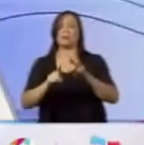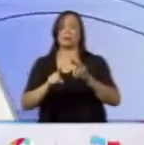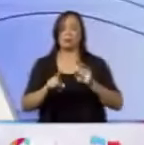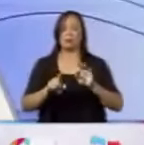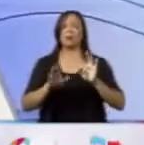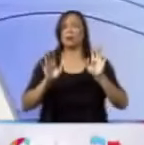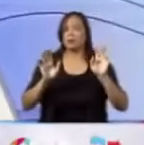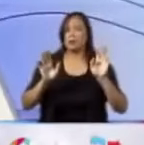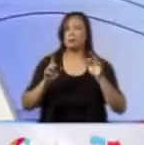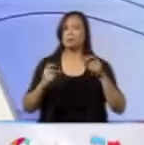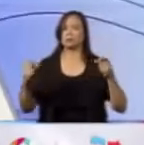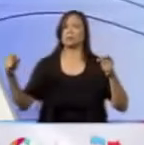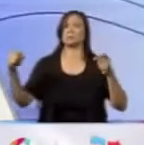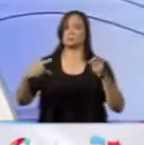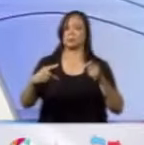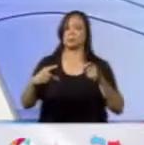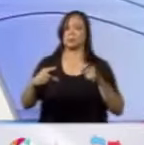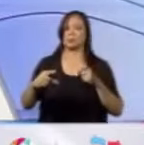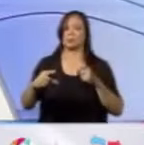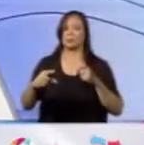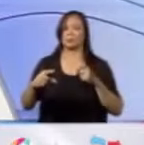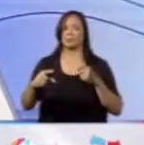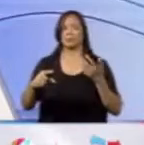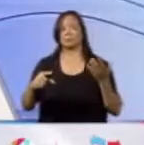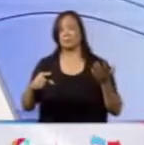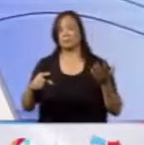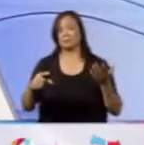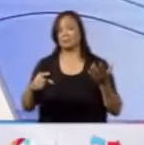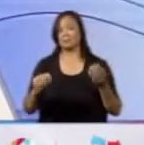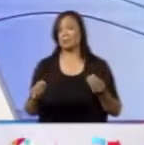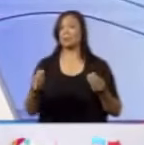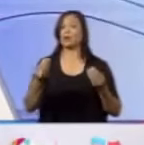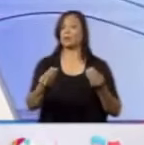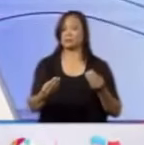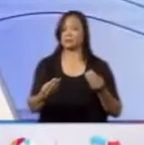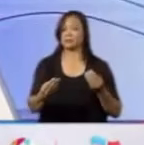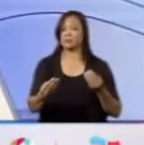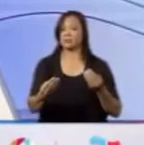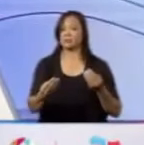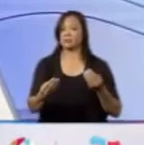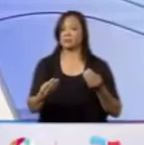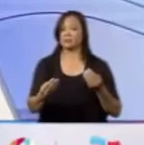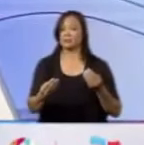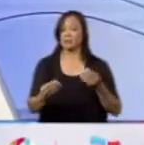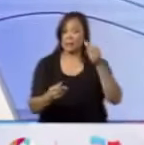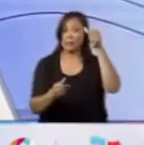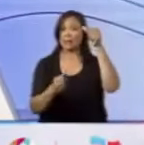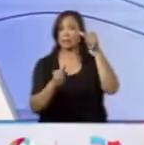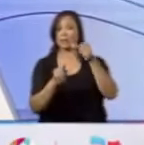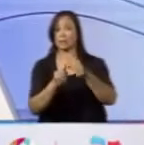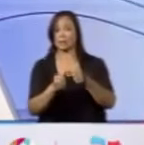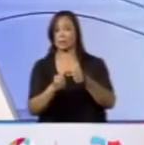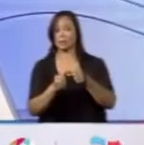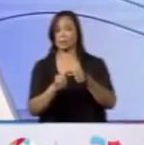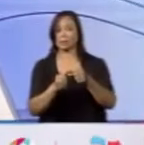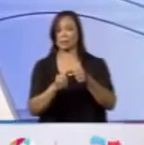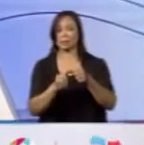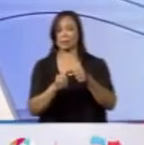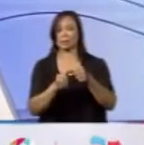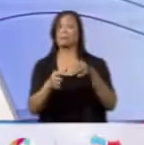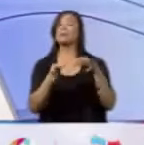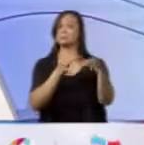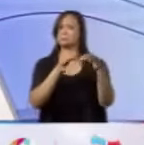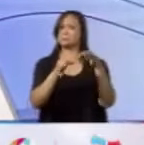una réplica. Vamos a otorgárselo Les recuerdo, para